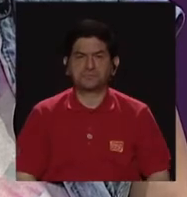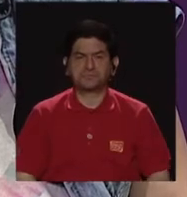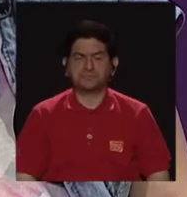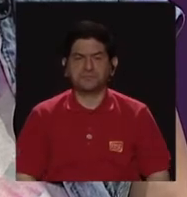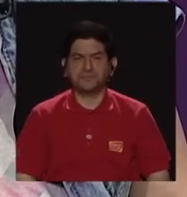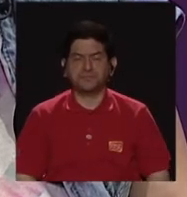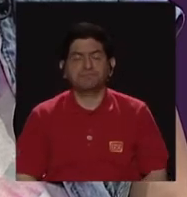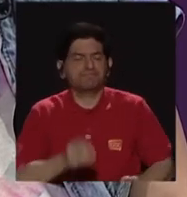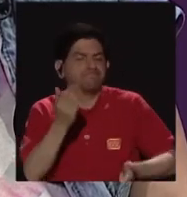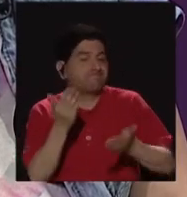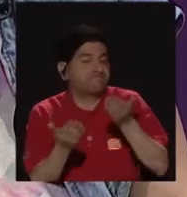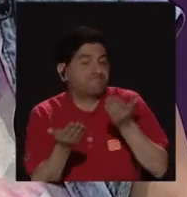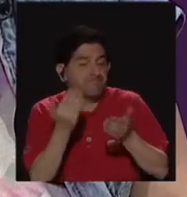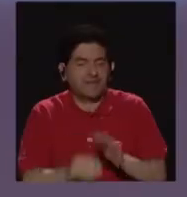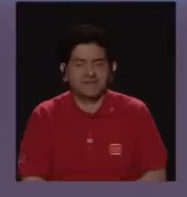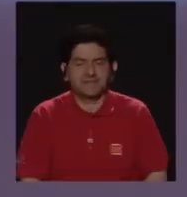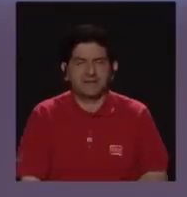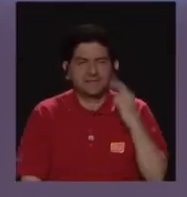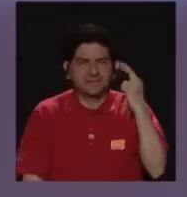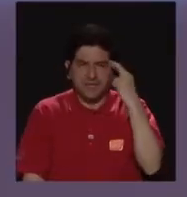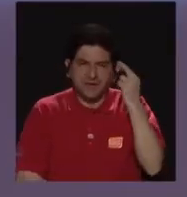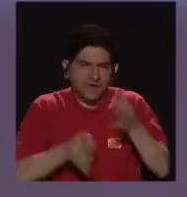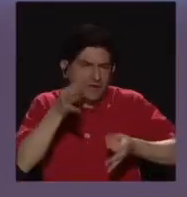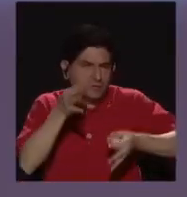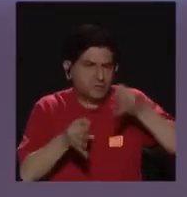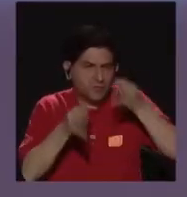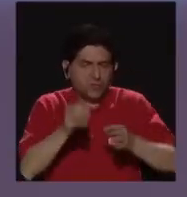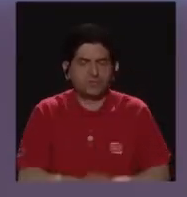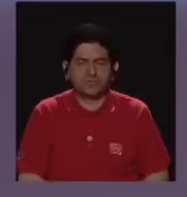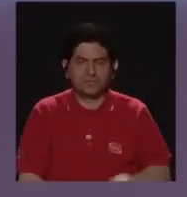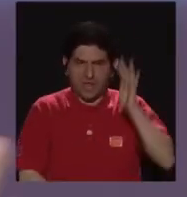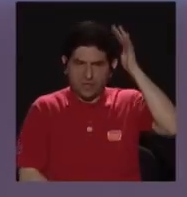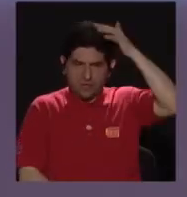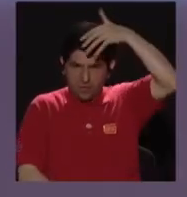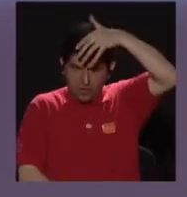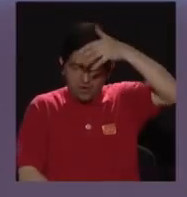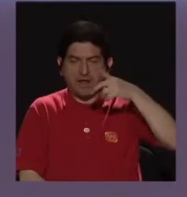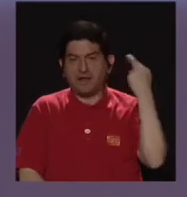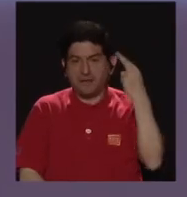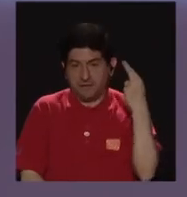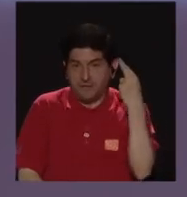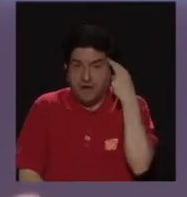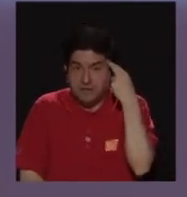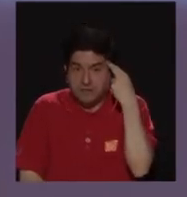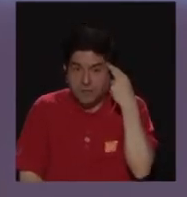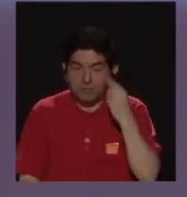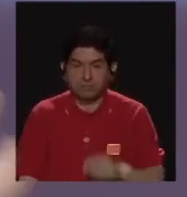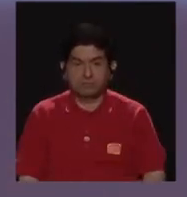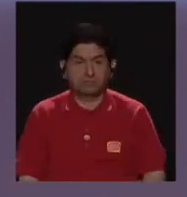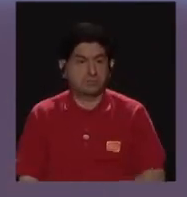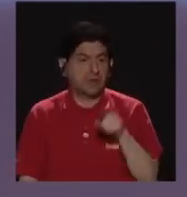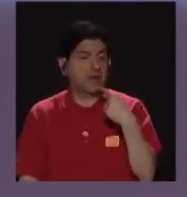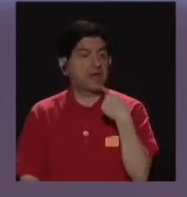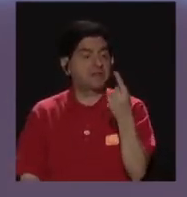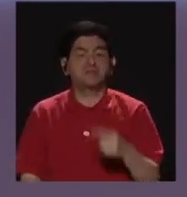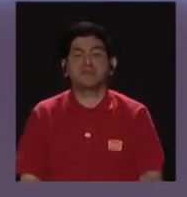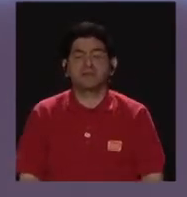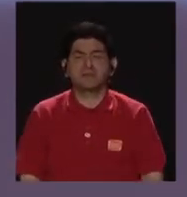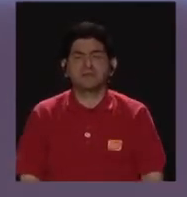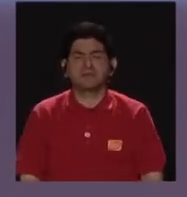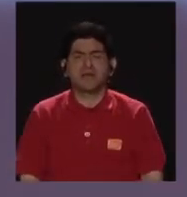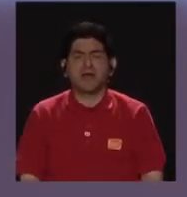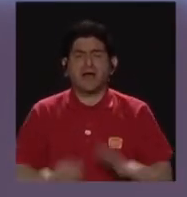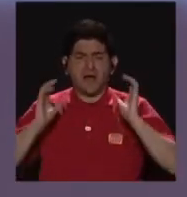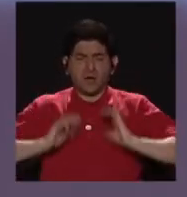digamos la justificación que da a donald trump del porqué que él alega que los cuerpos de